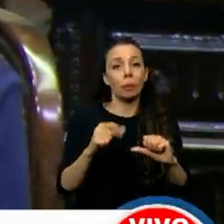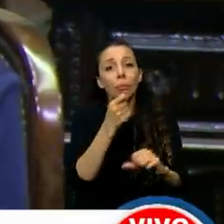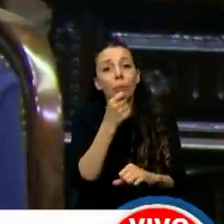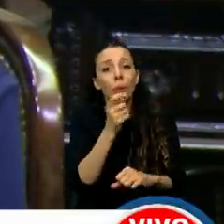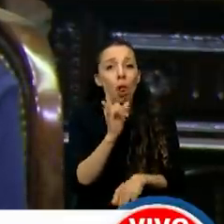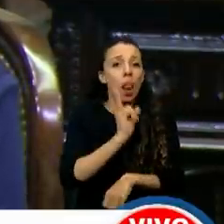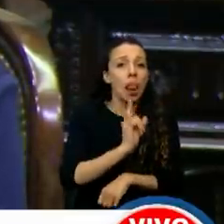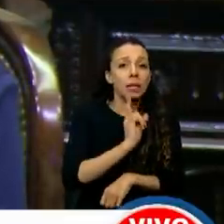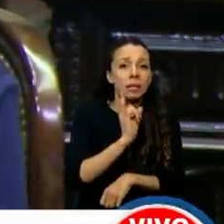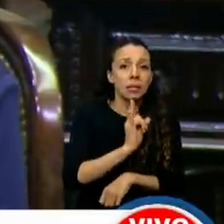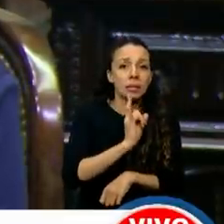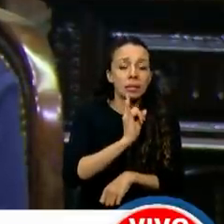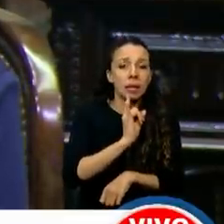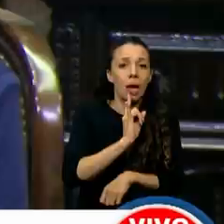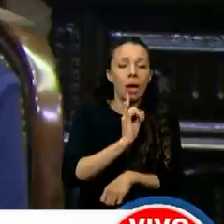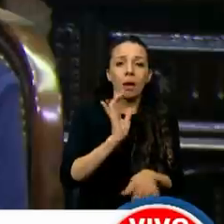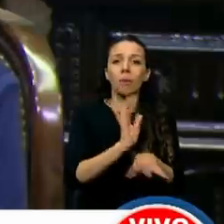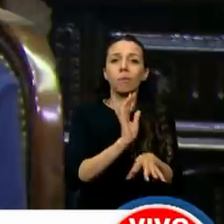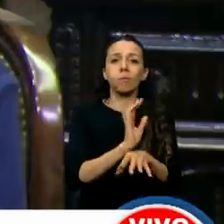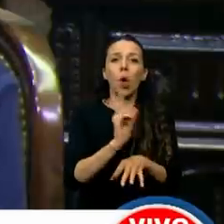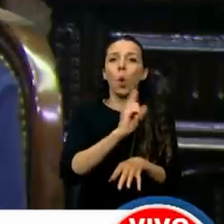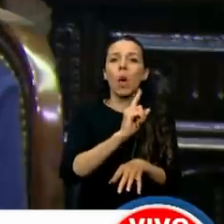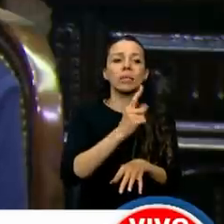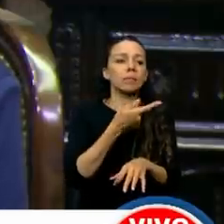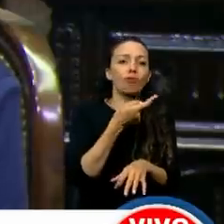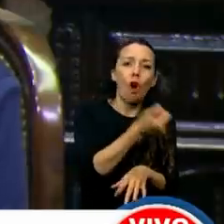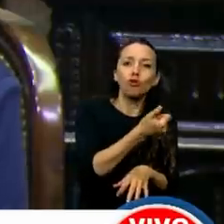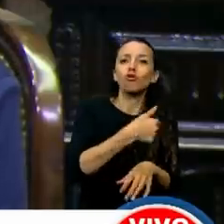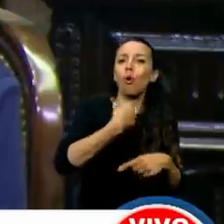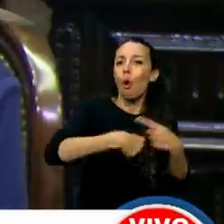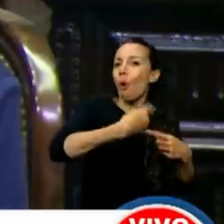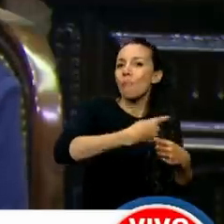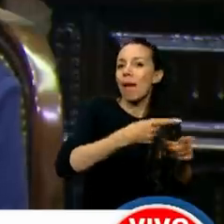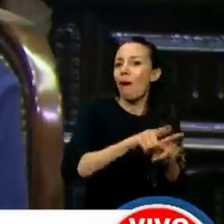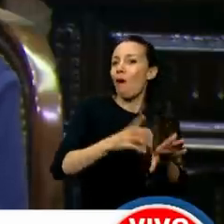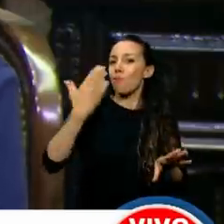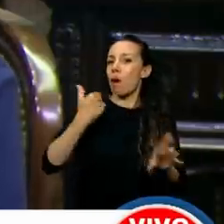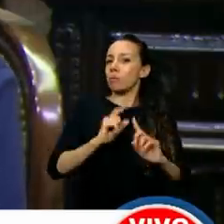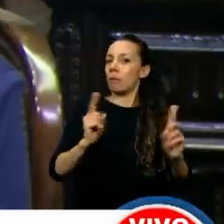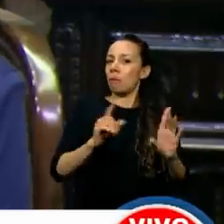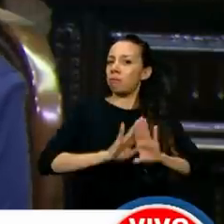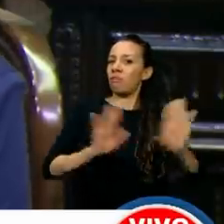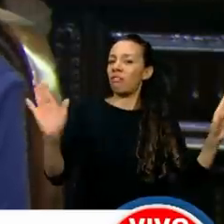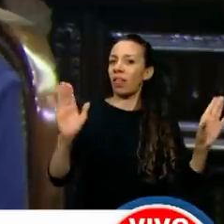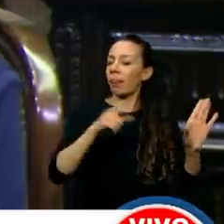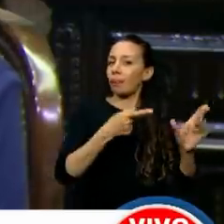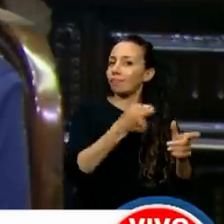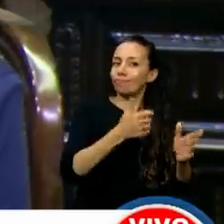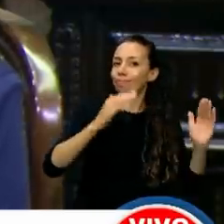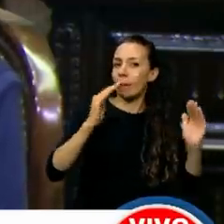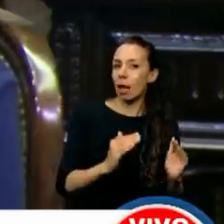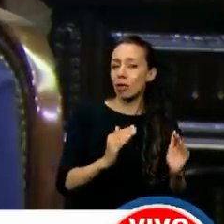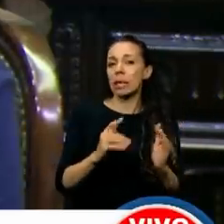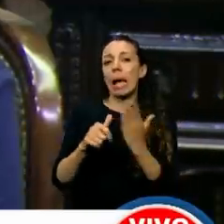no es un bien que se consume habitualmente en la economía doméstica la carne el pescado